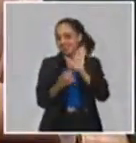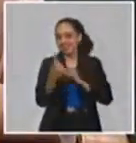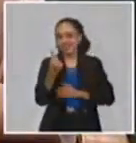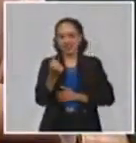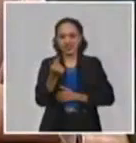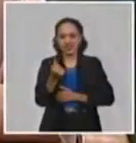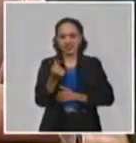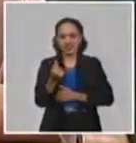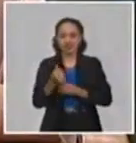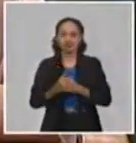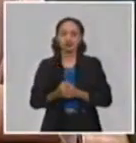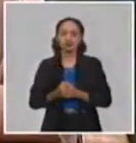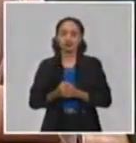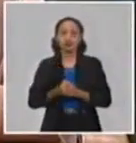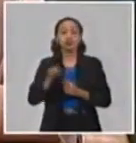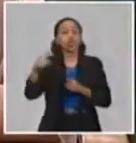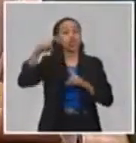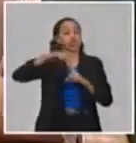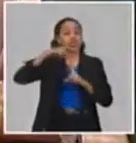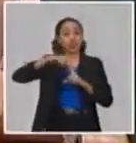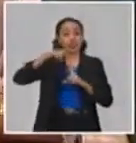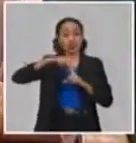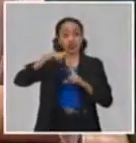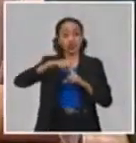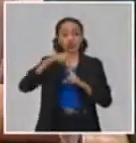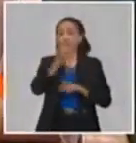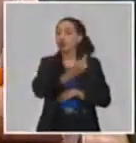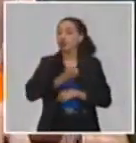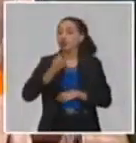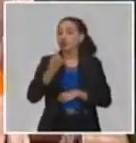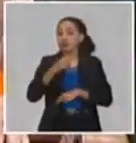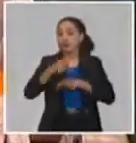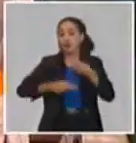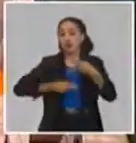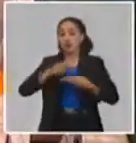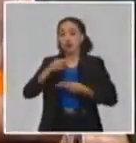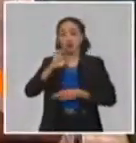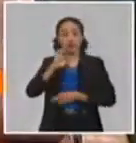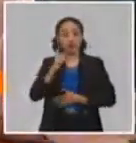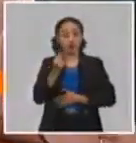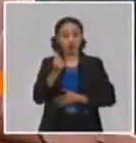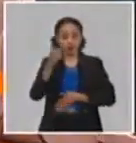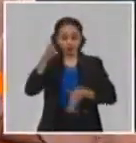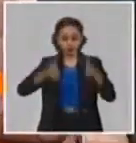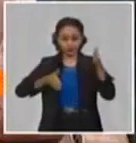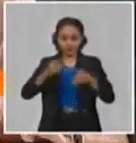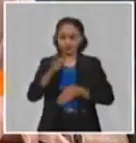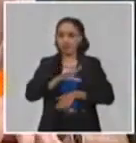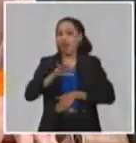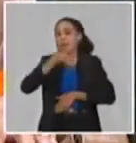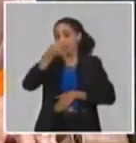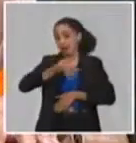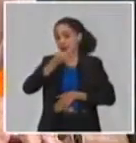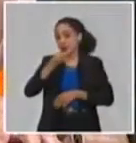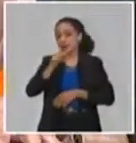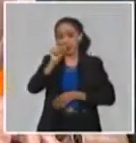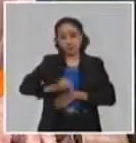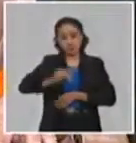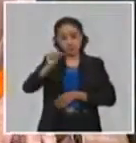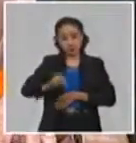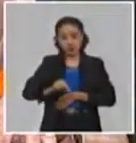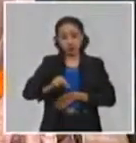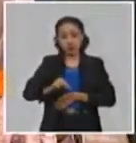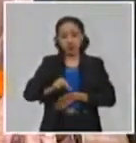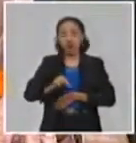grupo de tareas que hemos venido acometiendo en el orden económico. Ya hablamos de las personas y en el orden económico y